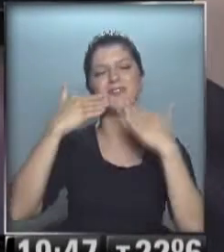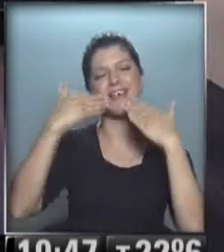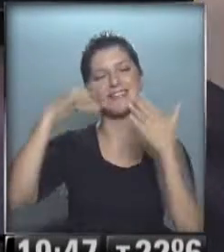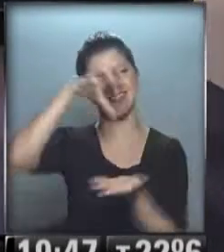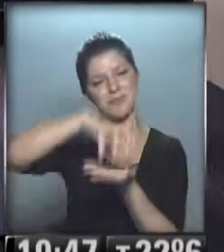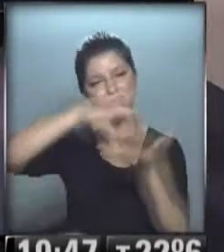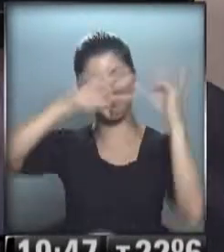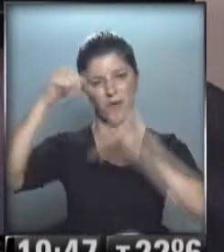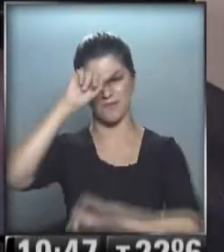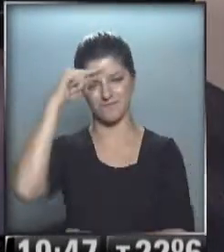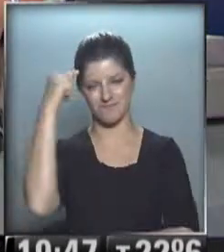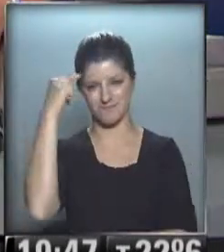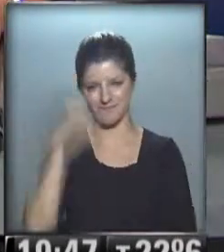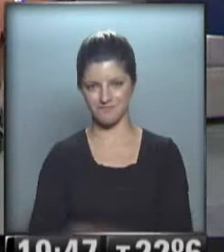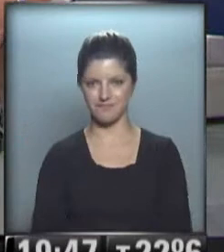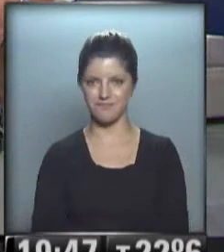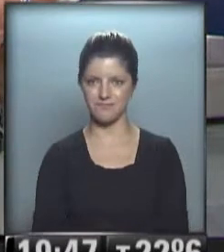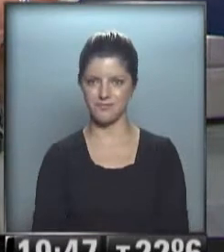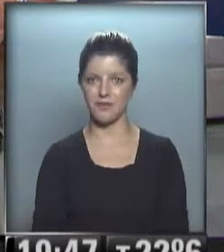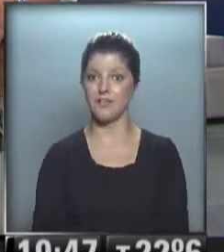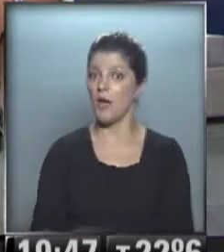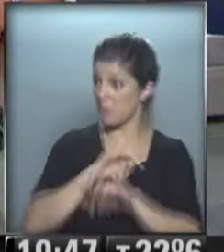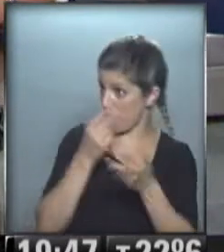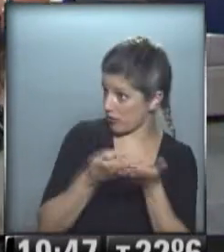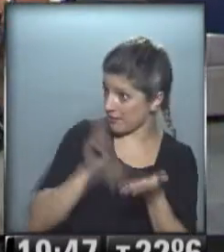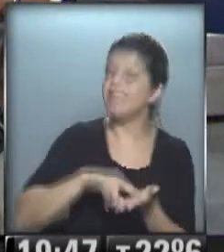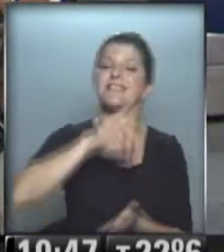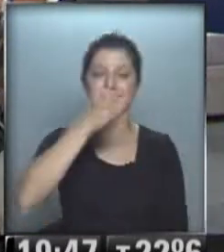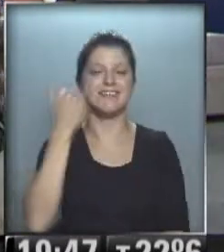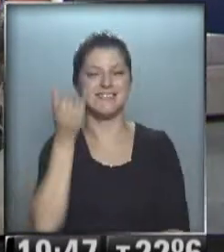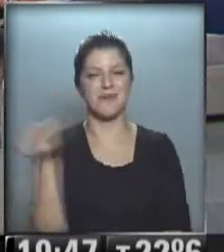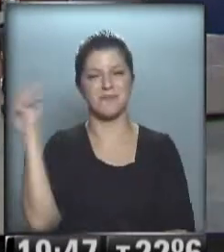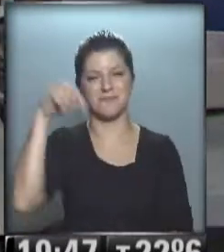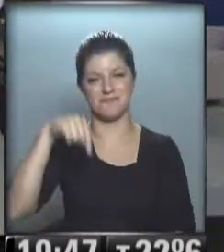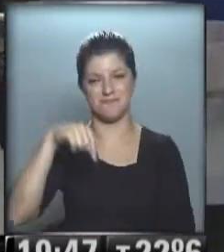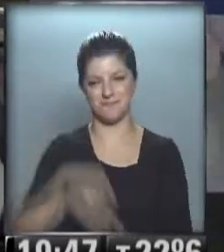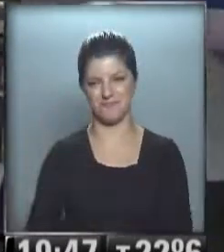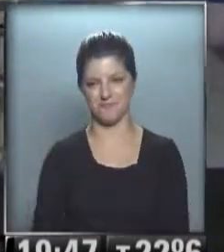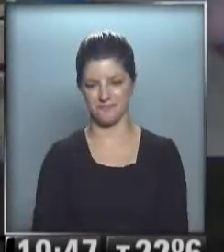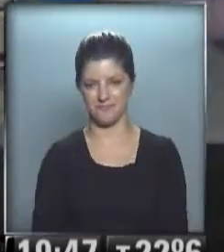Servicio Meteorológico Nacional. ¿Una pausa? Sí, señor, enseguida estamos con ustedes. Vamos.